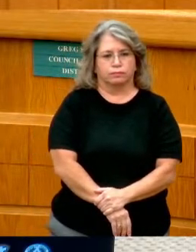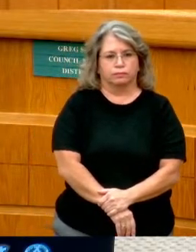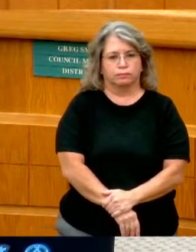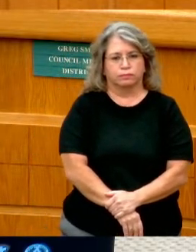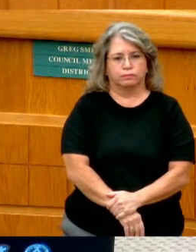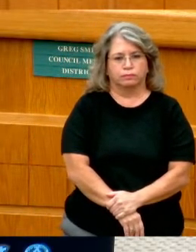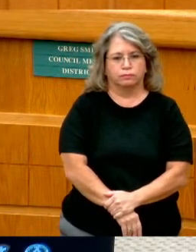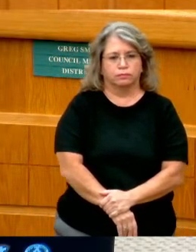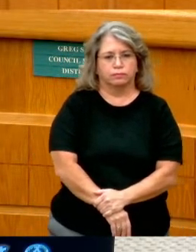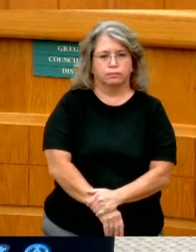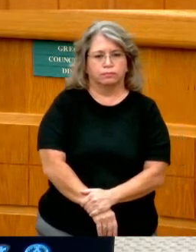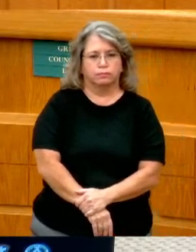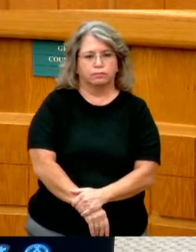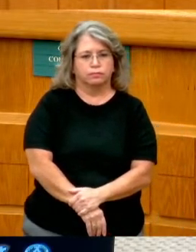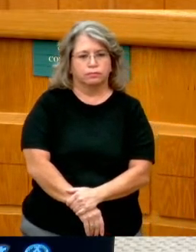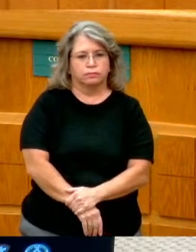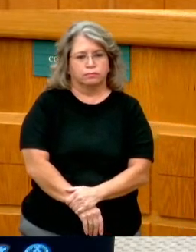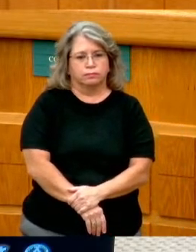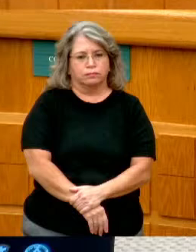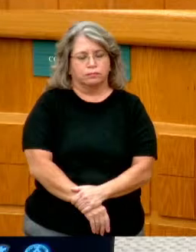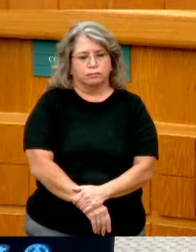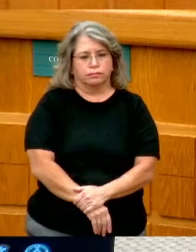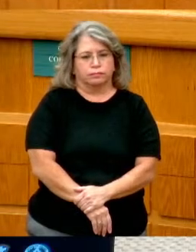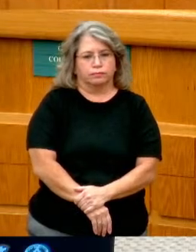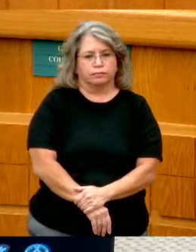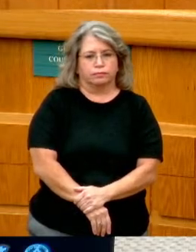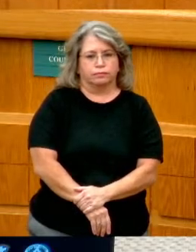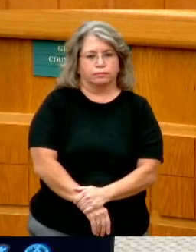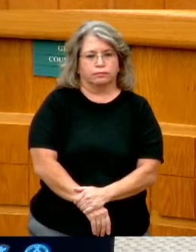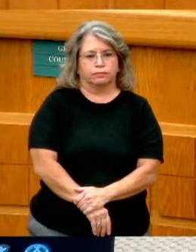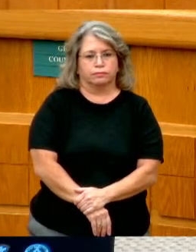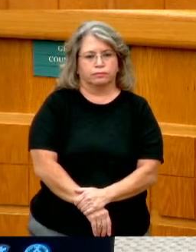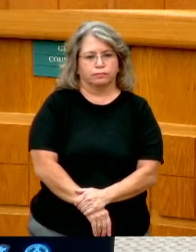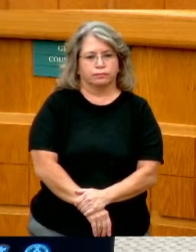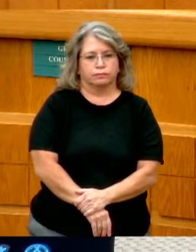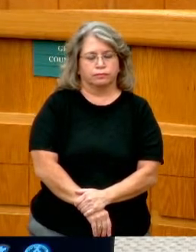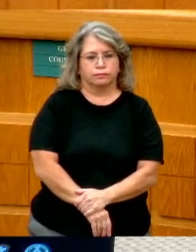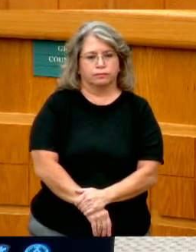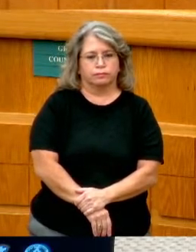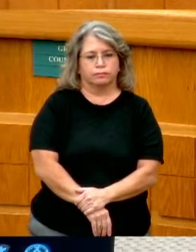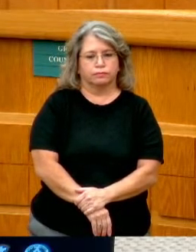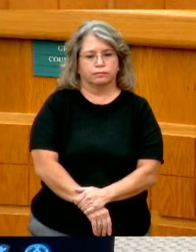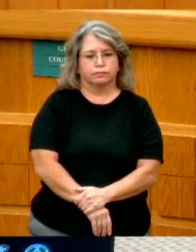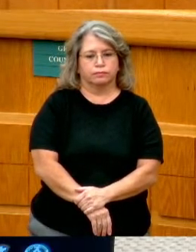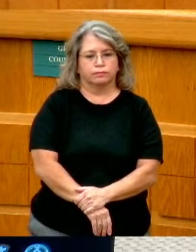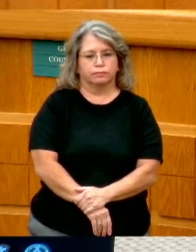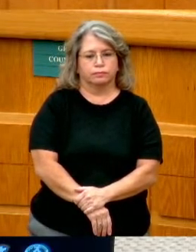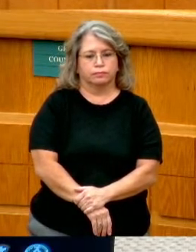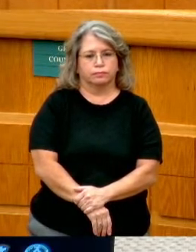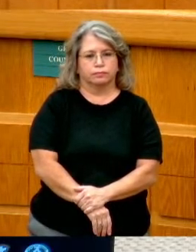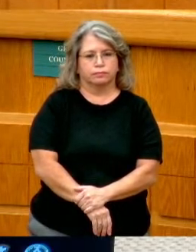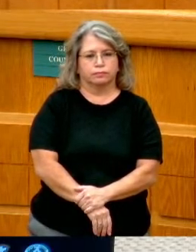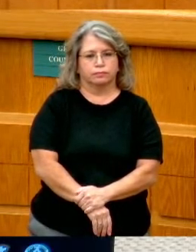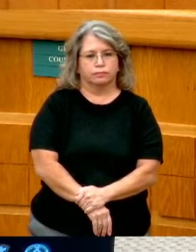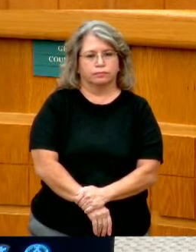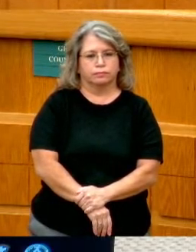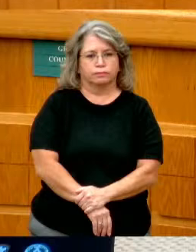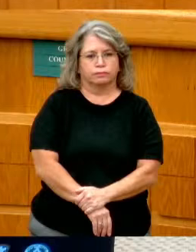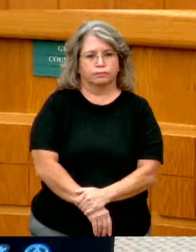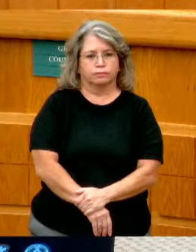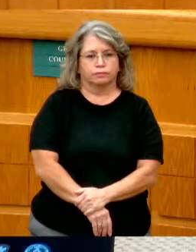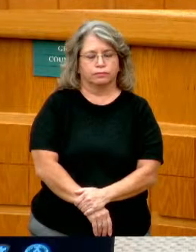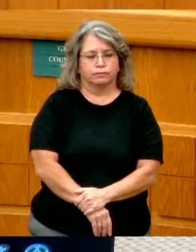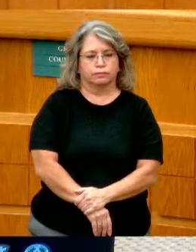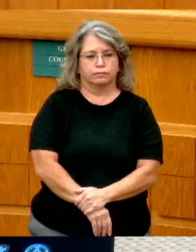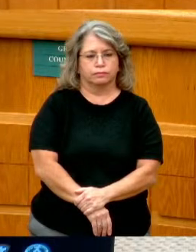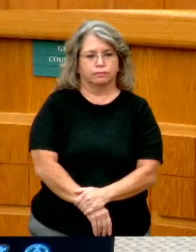de poca información a mucha información e información conflictiva durante este tiempo, pero hacemos lo posible por mantenernos con salud. Lo más difícil es